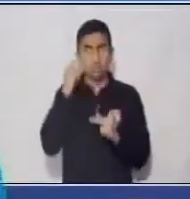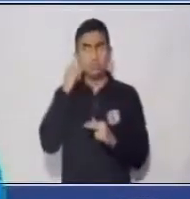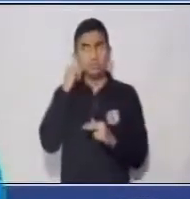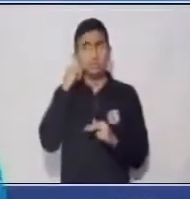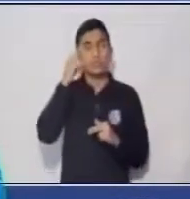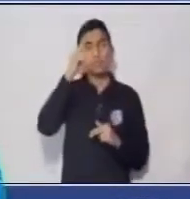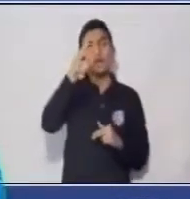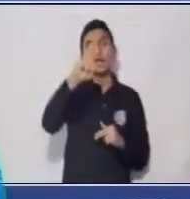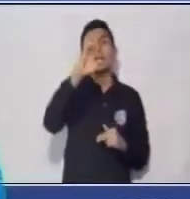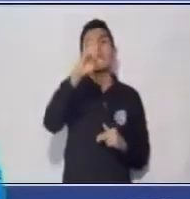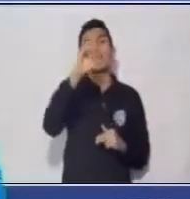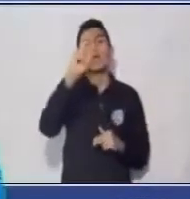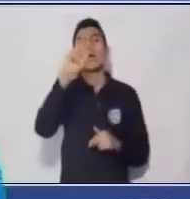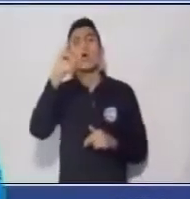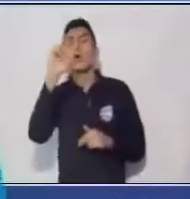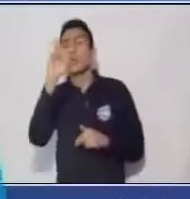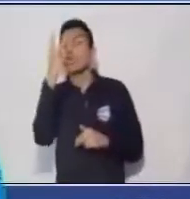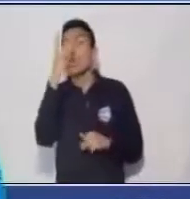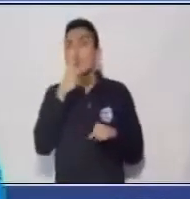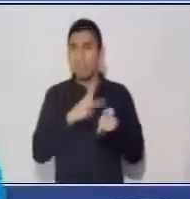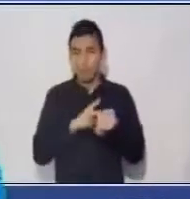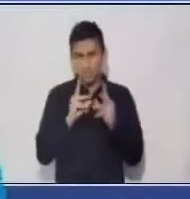recorrido es 2 veces la distancia.